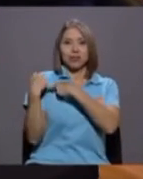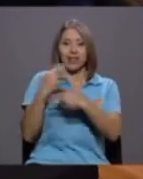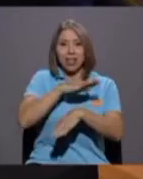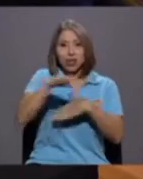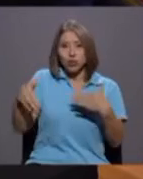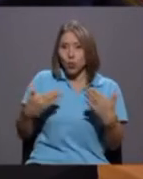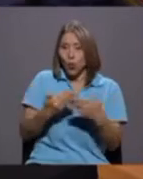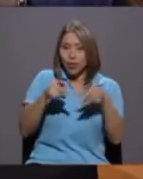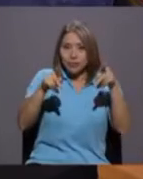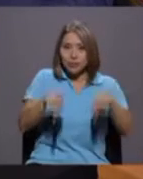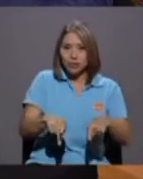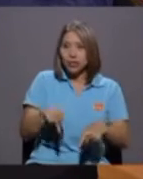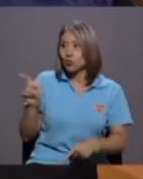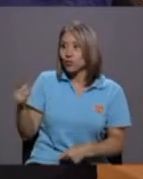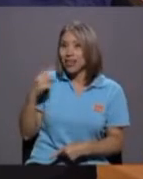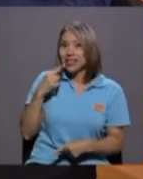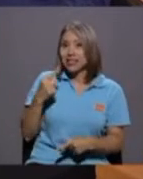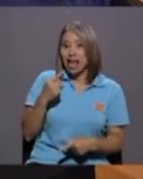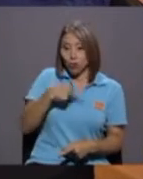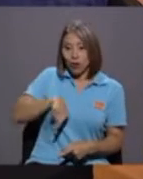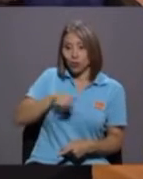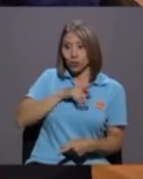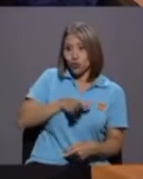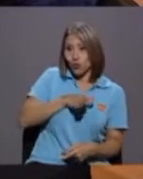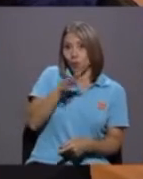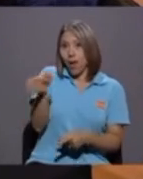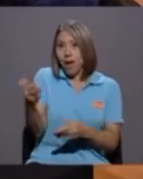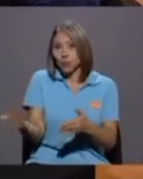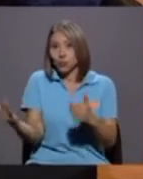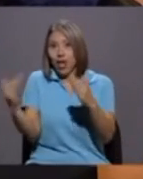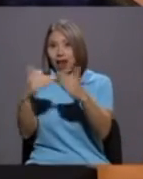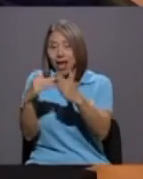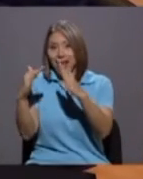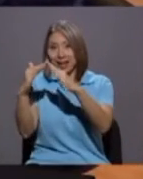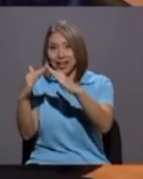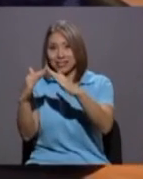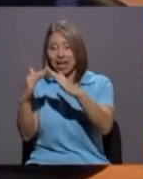Usted decía de regreso a la casa. Y si resulta que